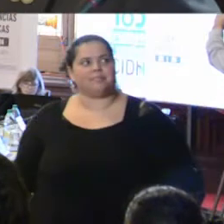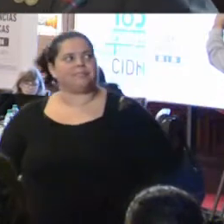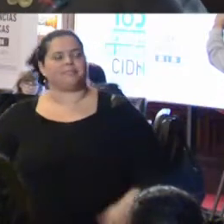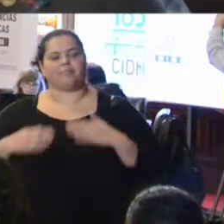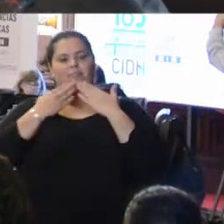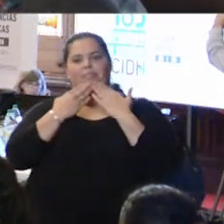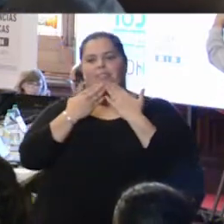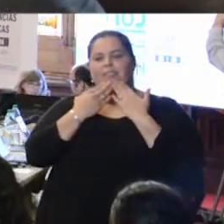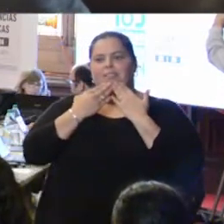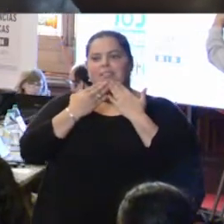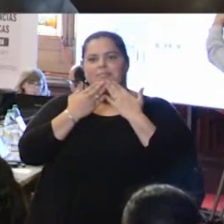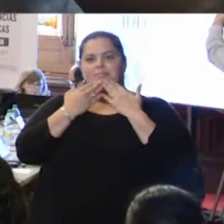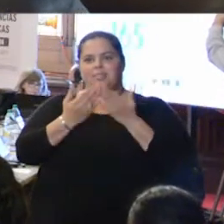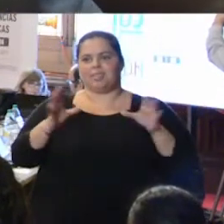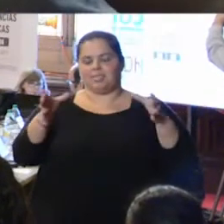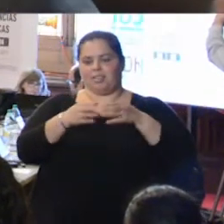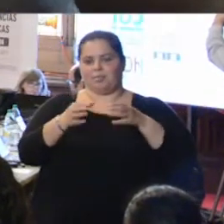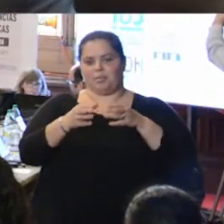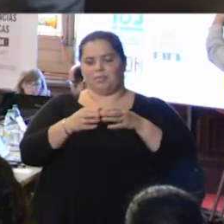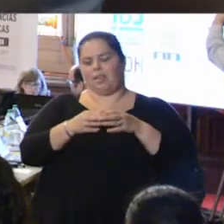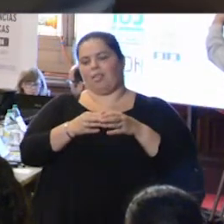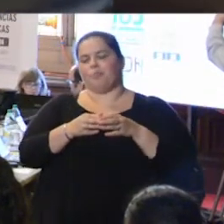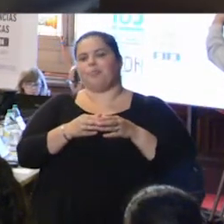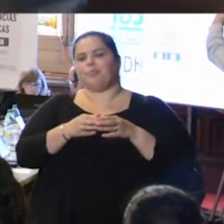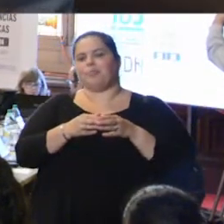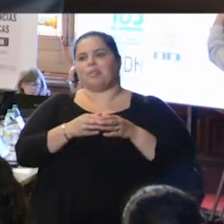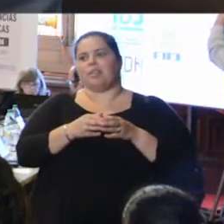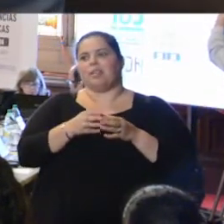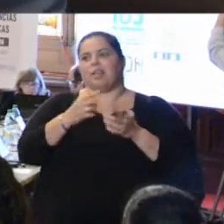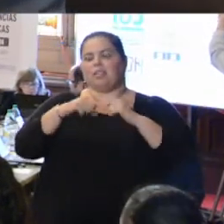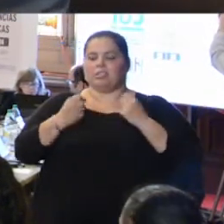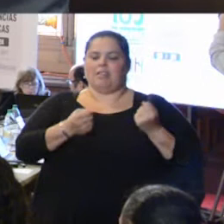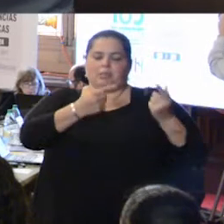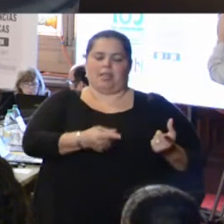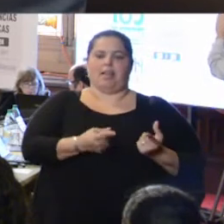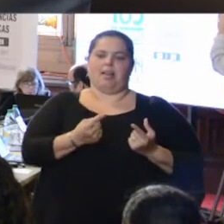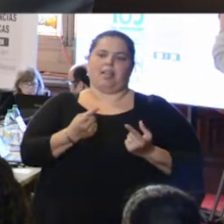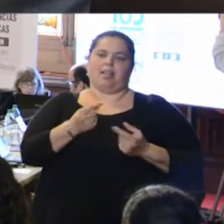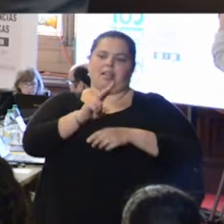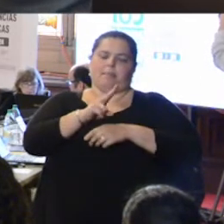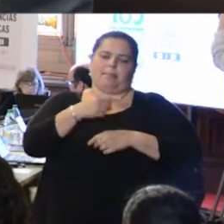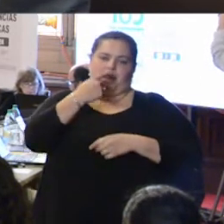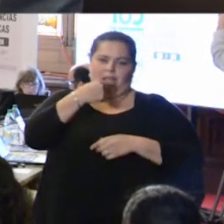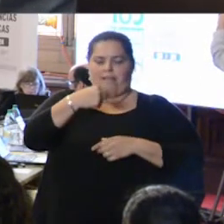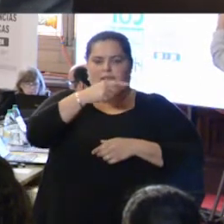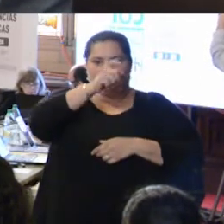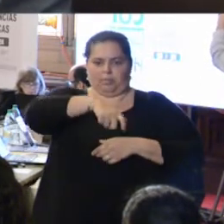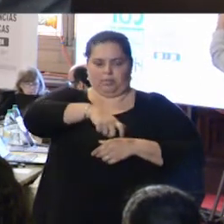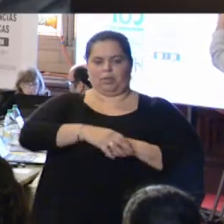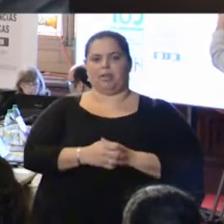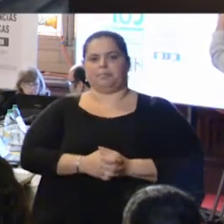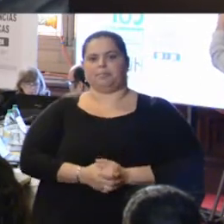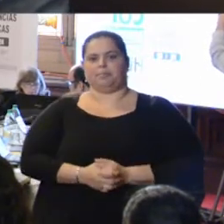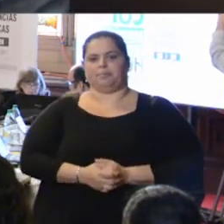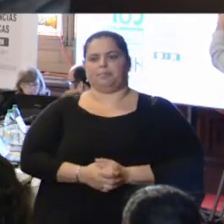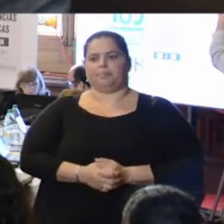gracias, comisionado Cavallaro. Bueno, entonces cederíamos el uso de la palabra